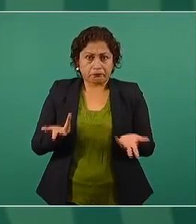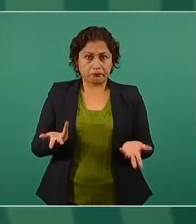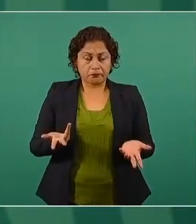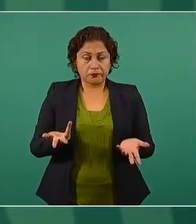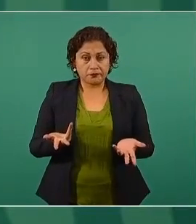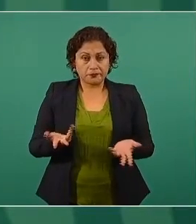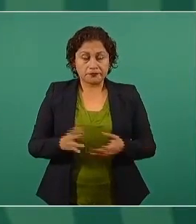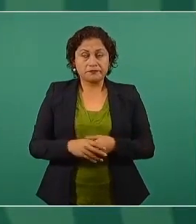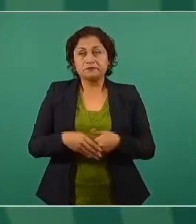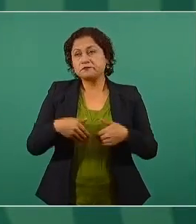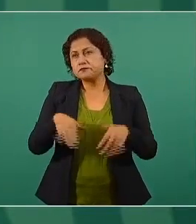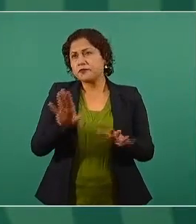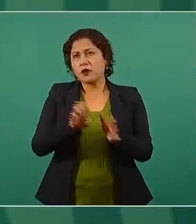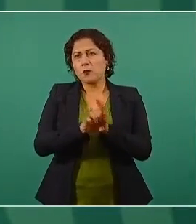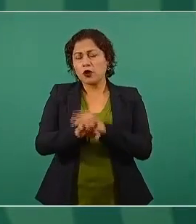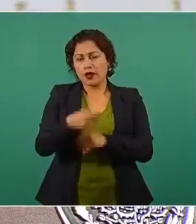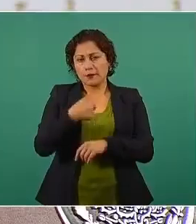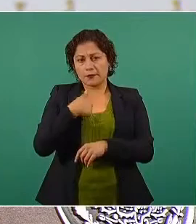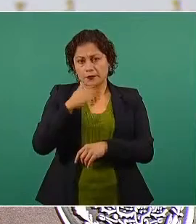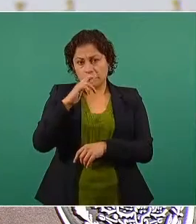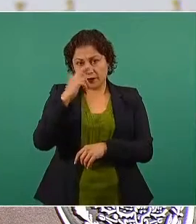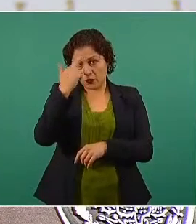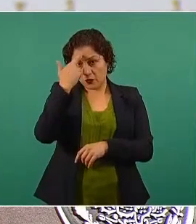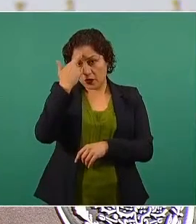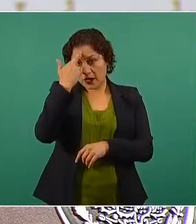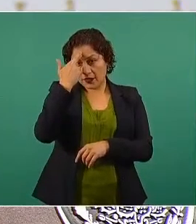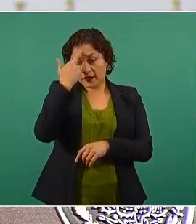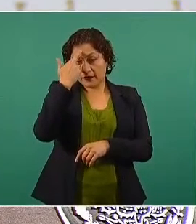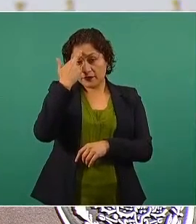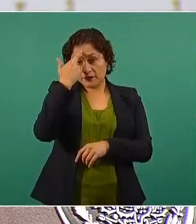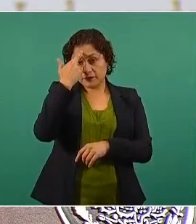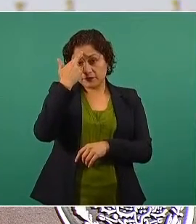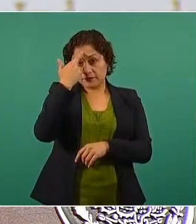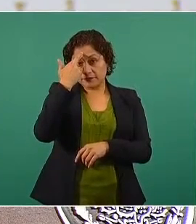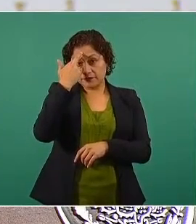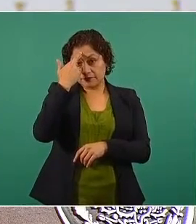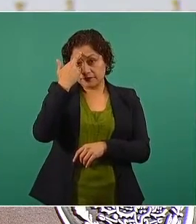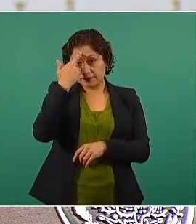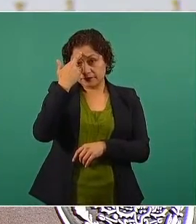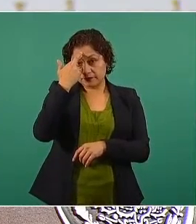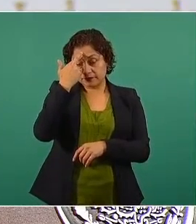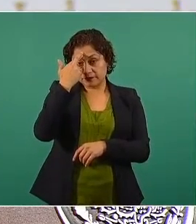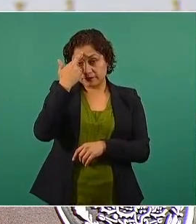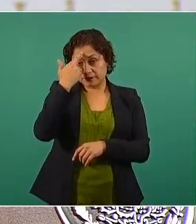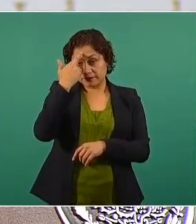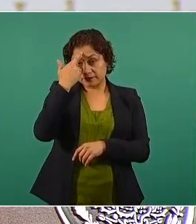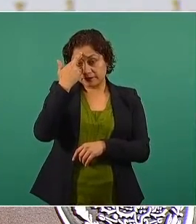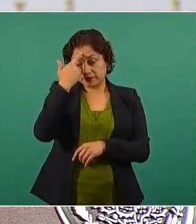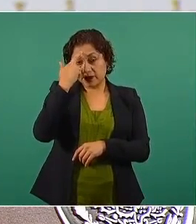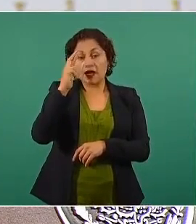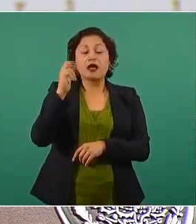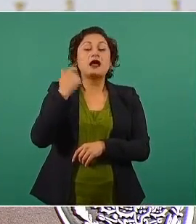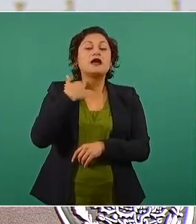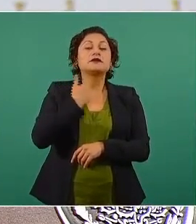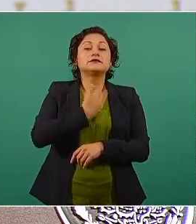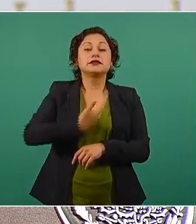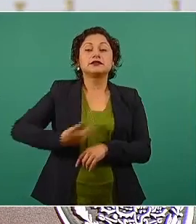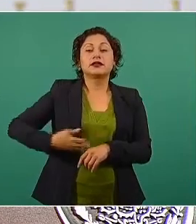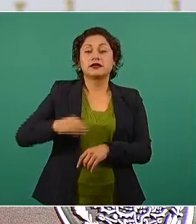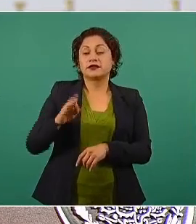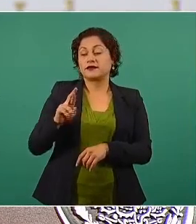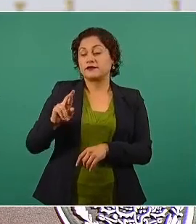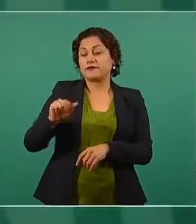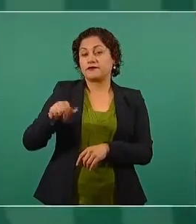Se me viene a la memoria lo que hizo el presidente Franklin Delano Roosevelt